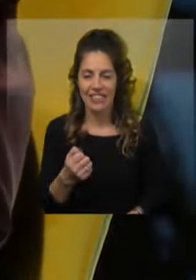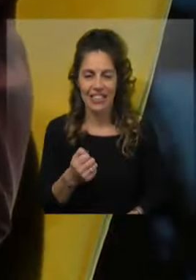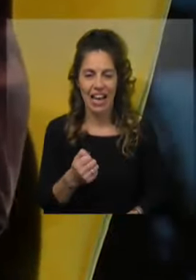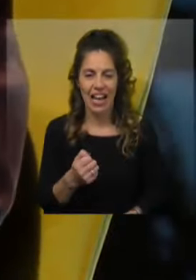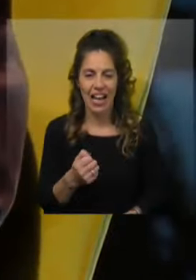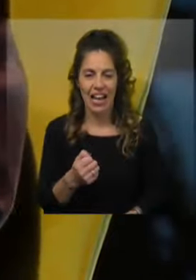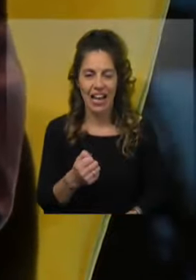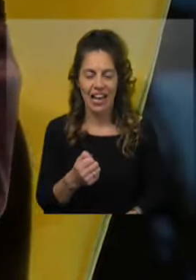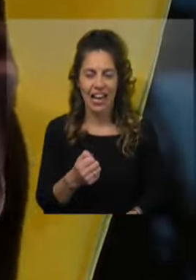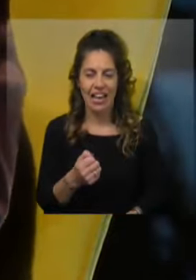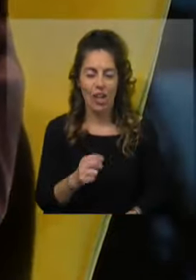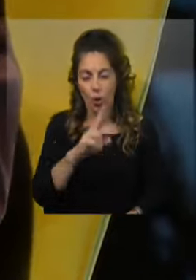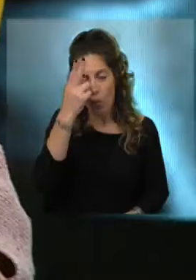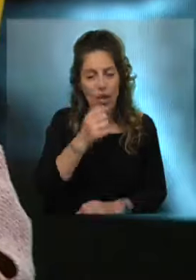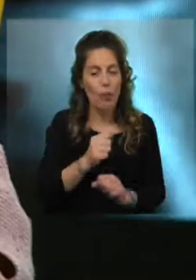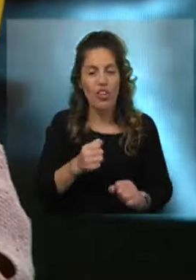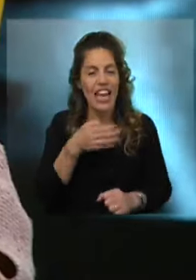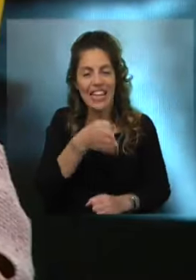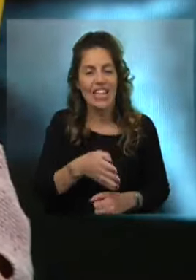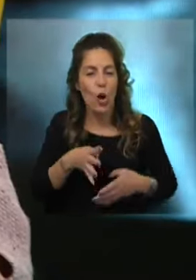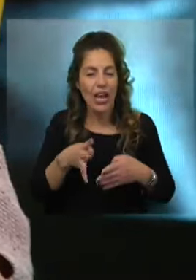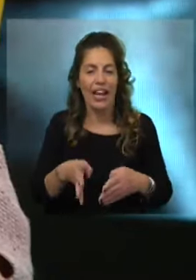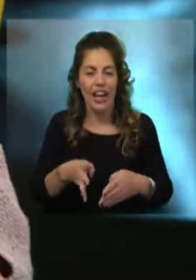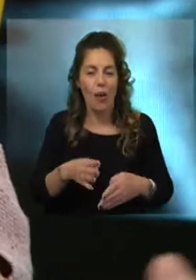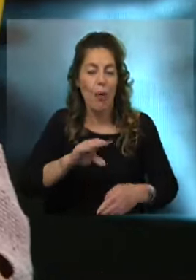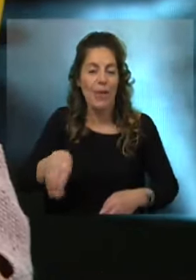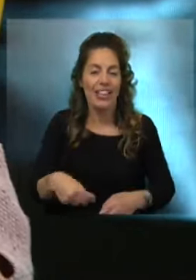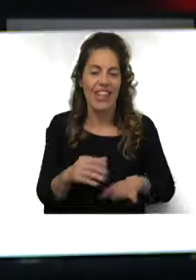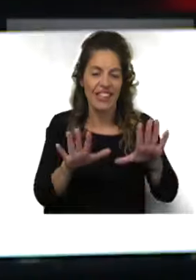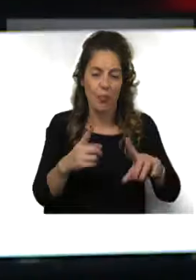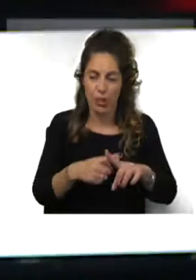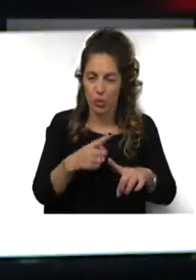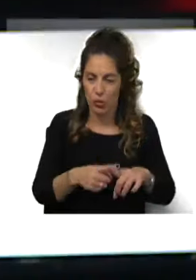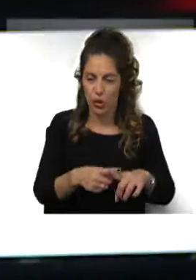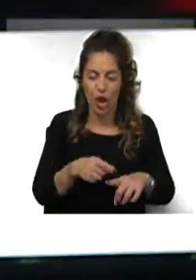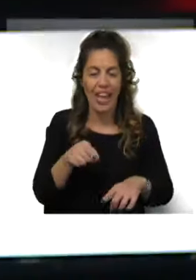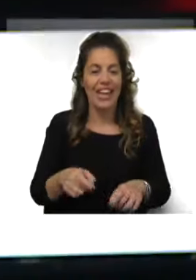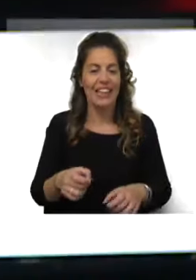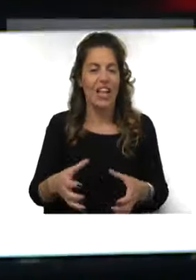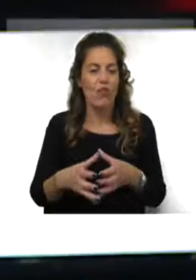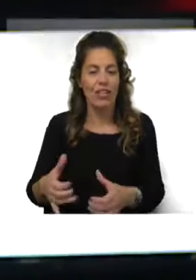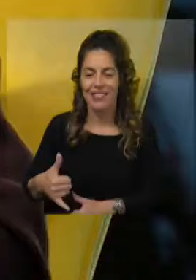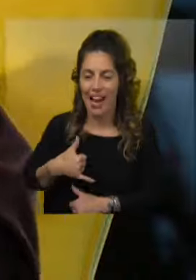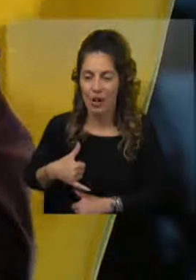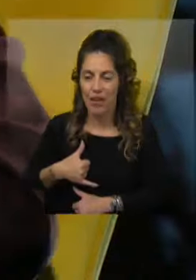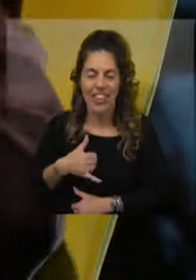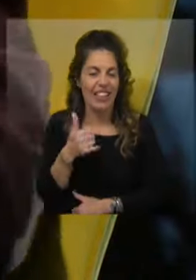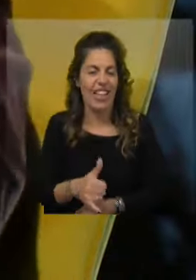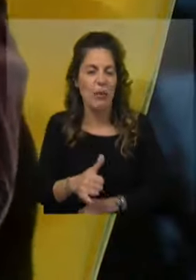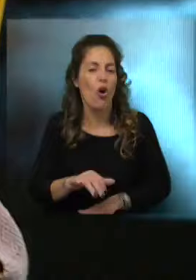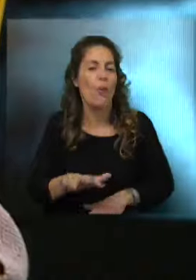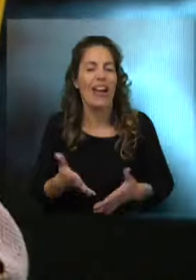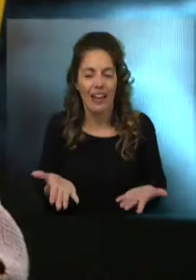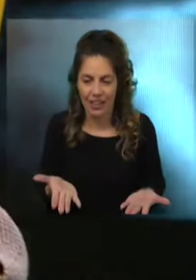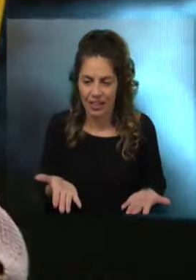a una guerra porque perdían 10 minutos Entonces digo estas fuerzas armadas que tenemos qué sentido tienen